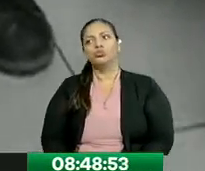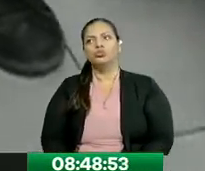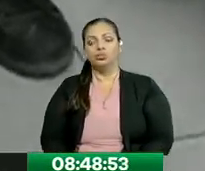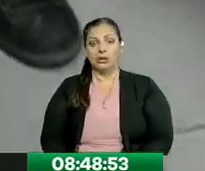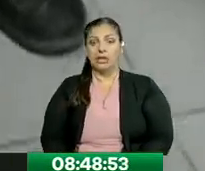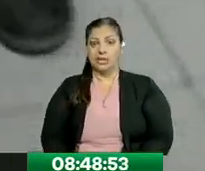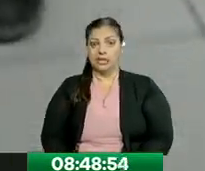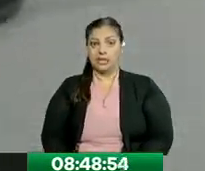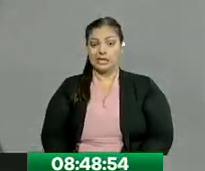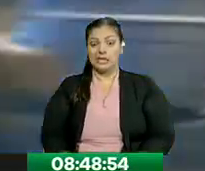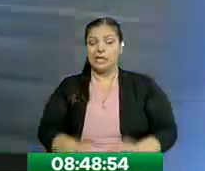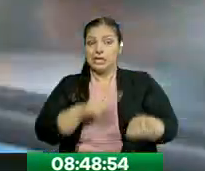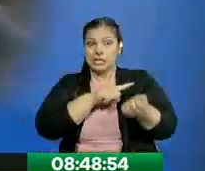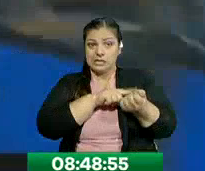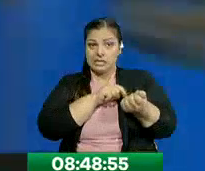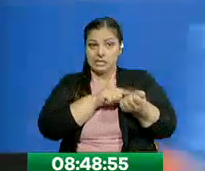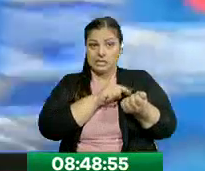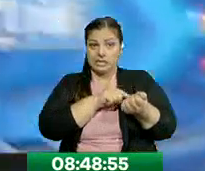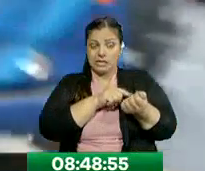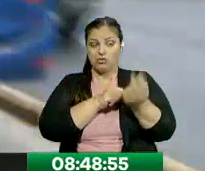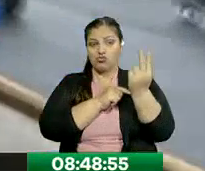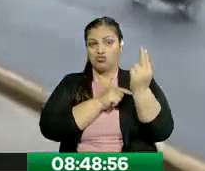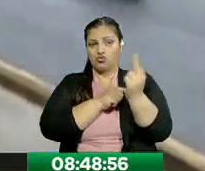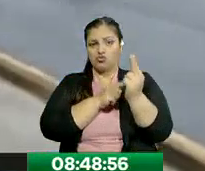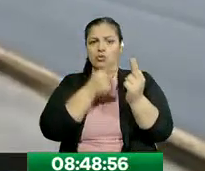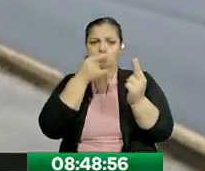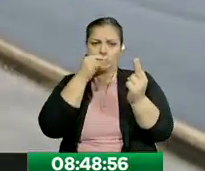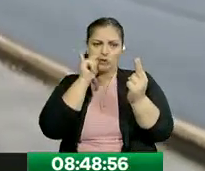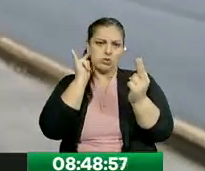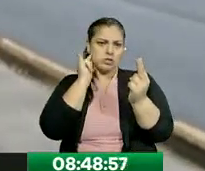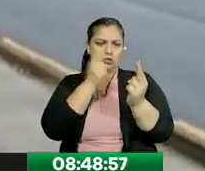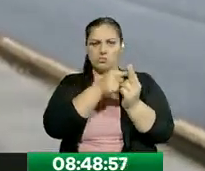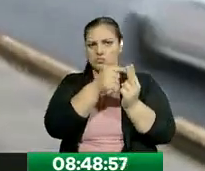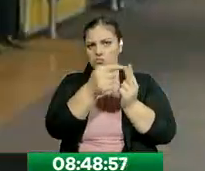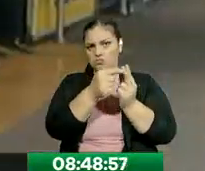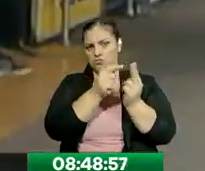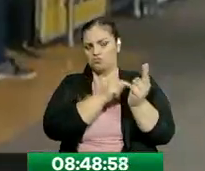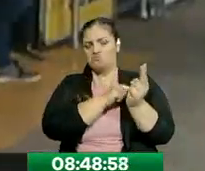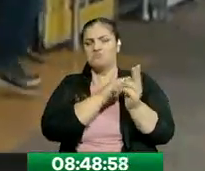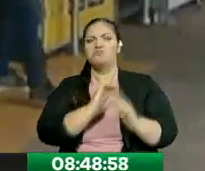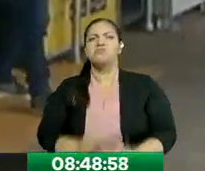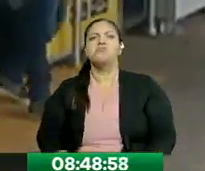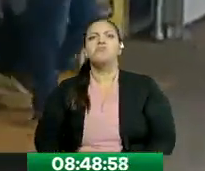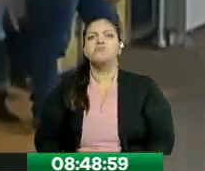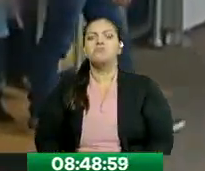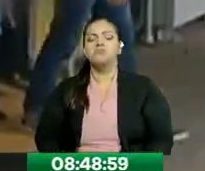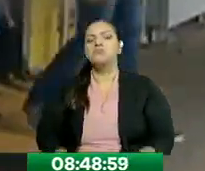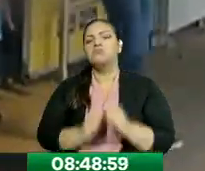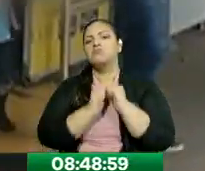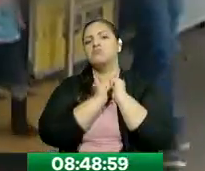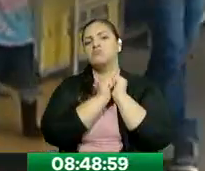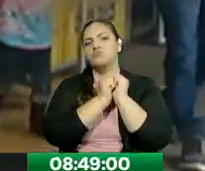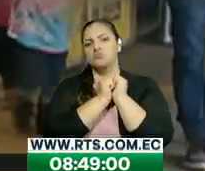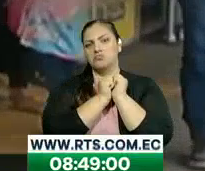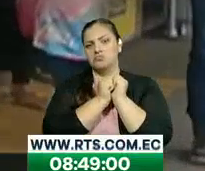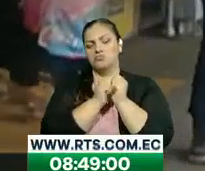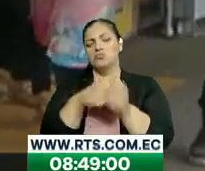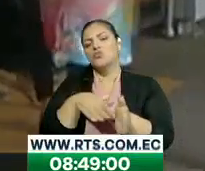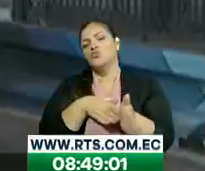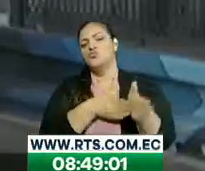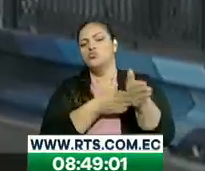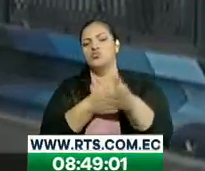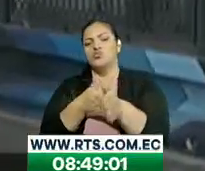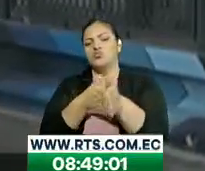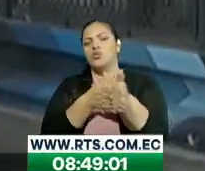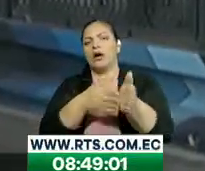hermano, parados en un bus articulado de la Metrovía que circulaba por la Avenida de las Américas, y fue aquí frente al cuartel Modelo,